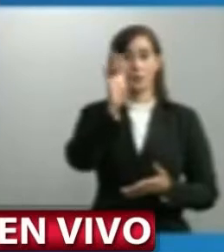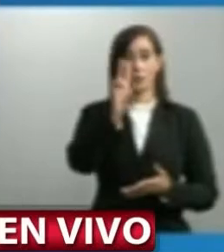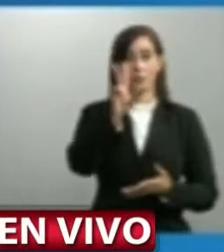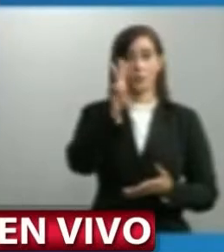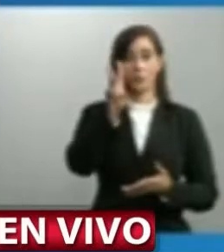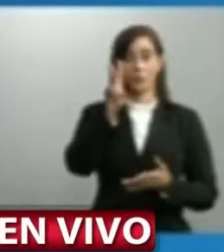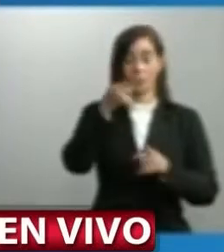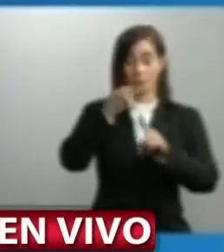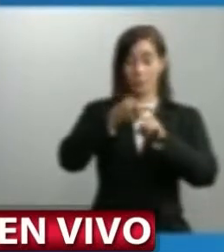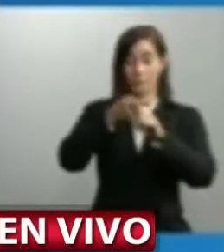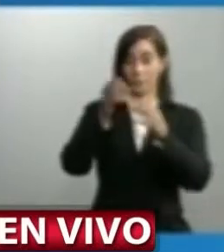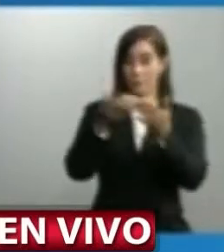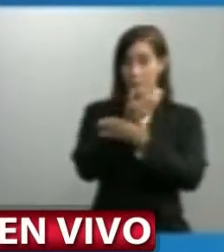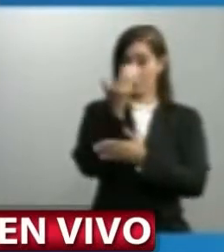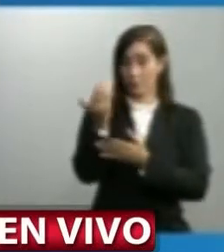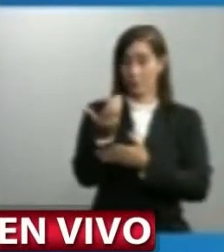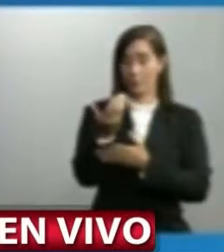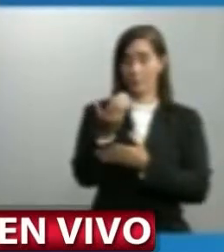272 casos nuevos,